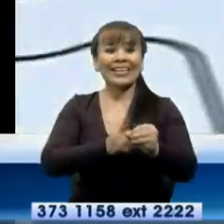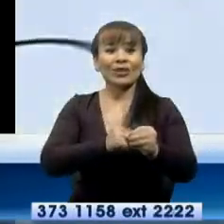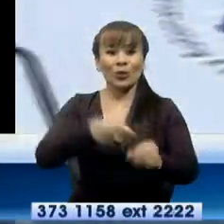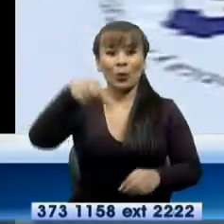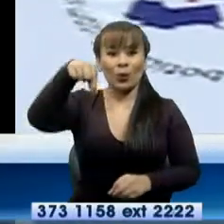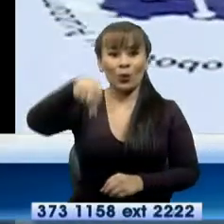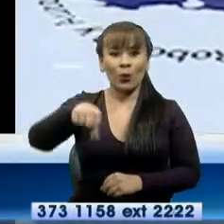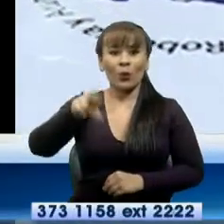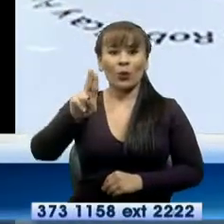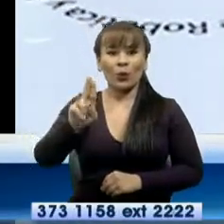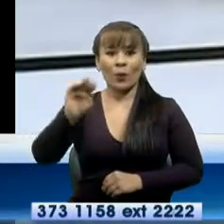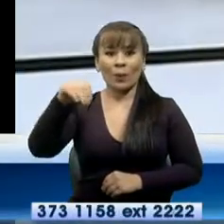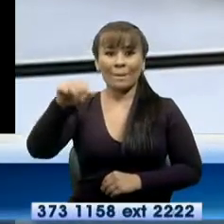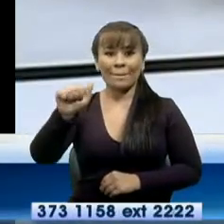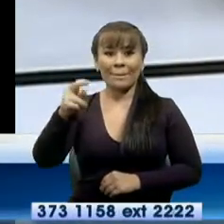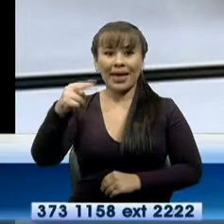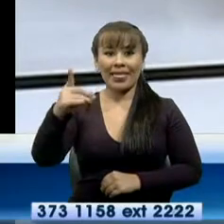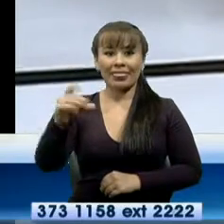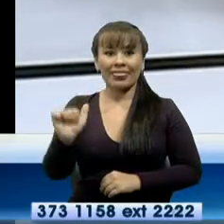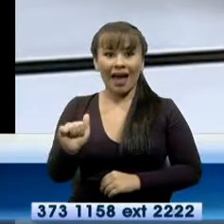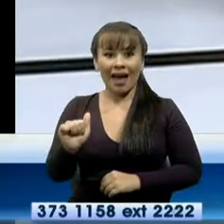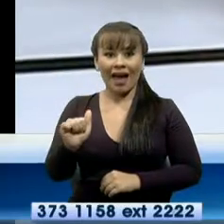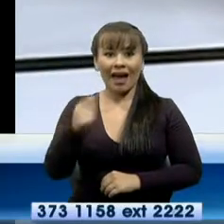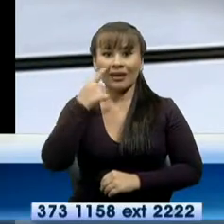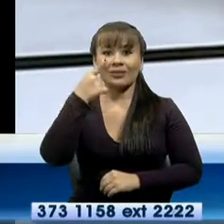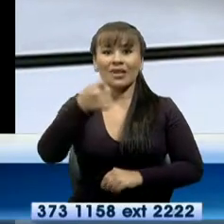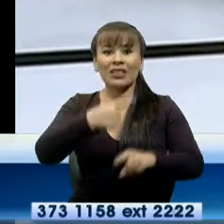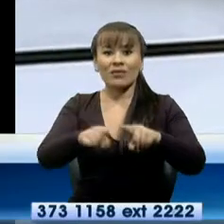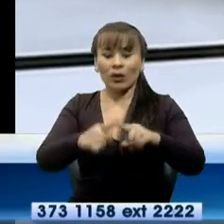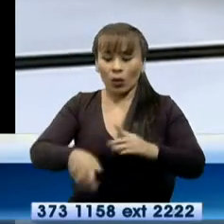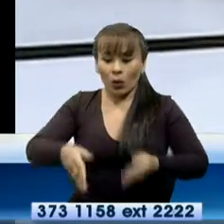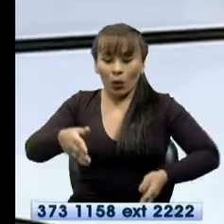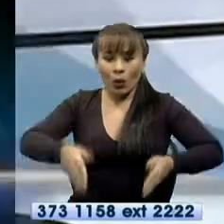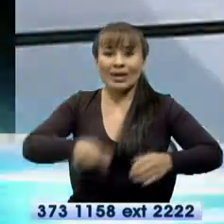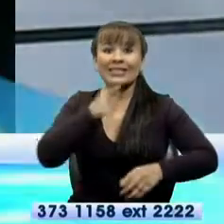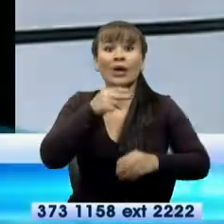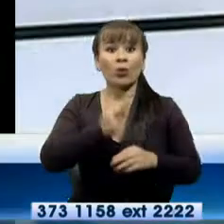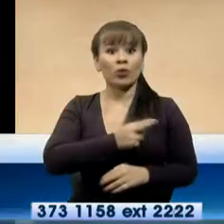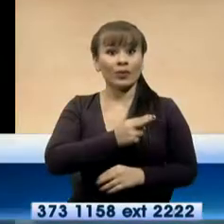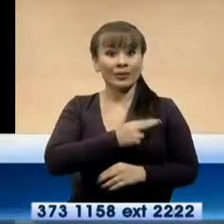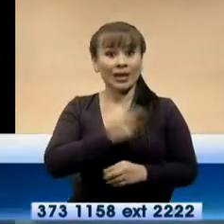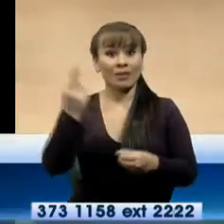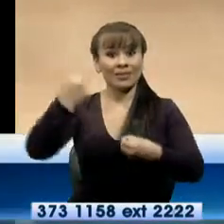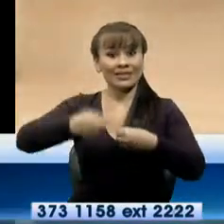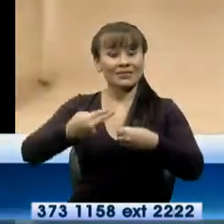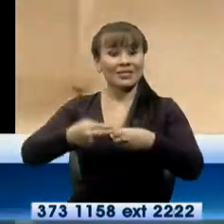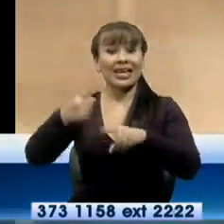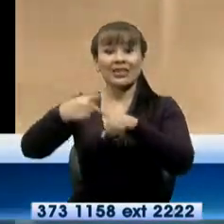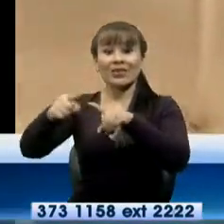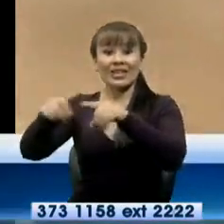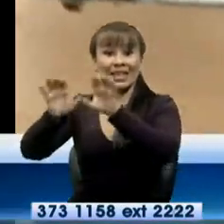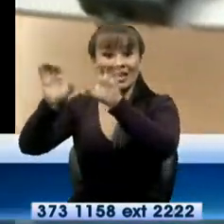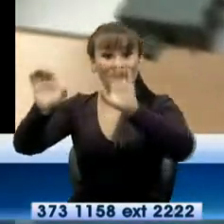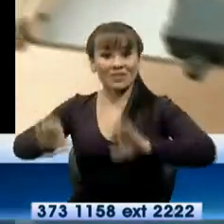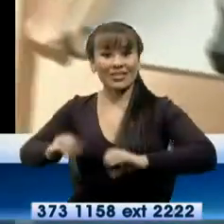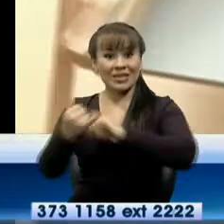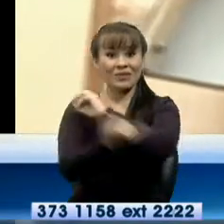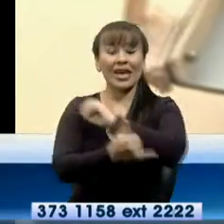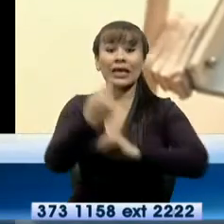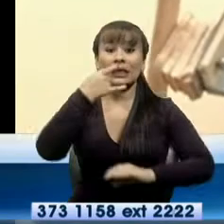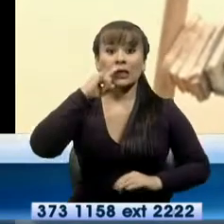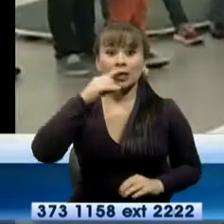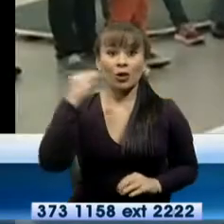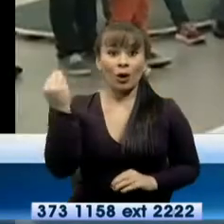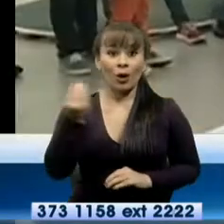tecnológicas, donde se exhibieron proyectos de robótica realizados por diferentes instituciones, universidades y empresas del país. Niños, jóvenes y